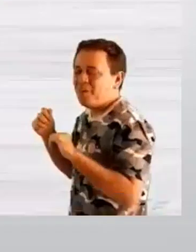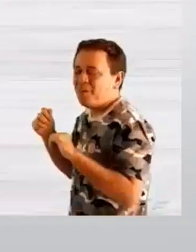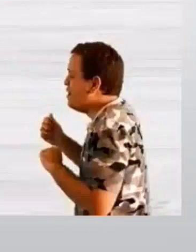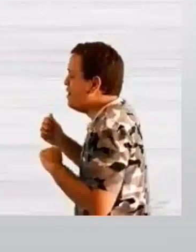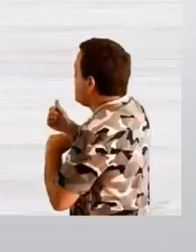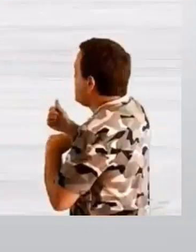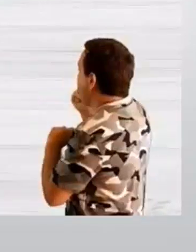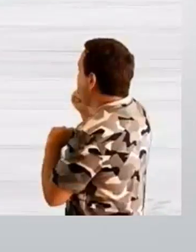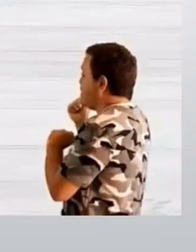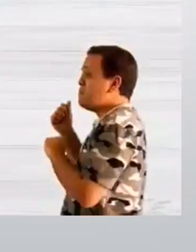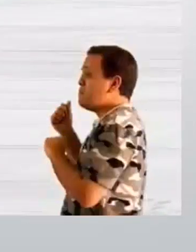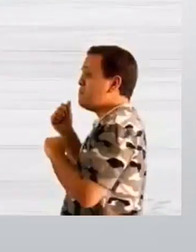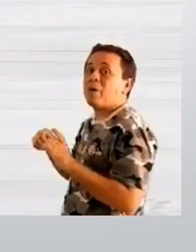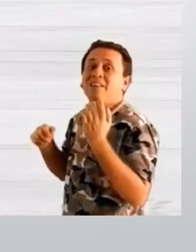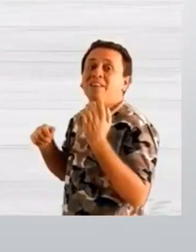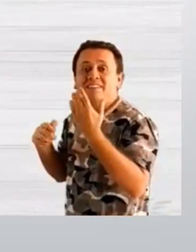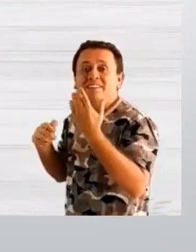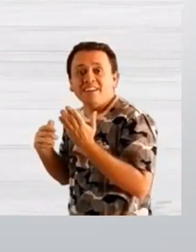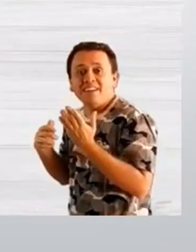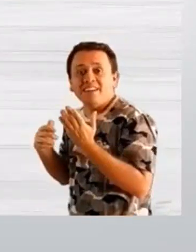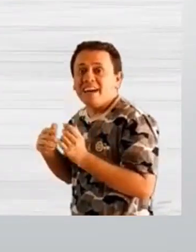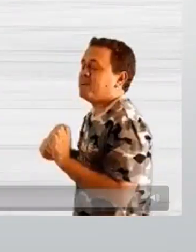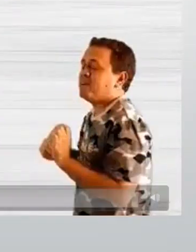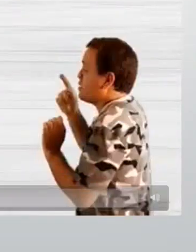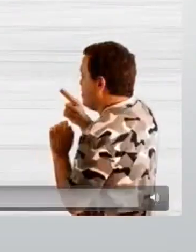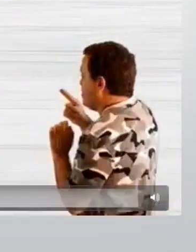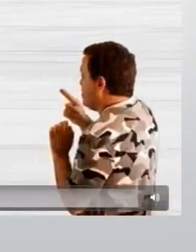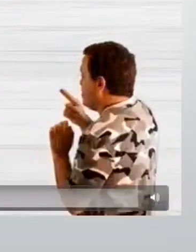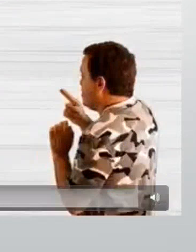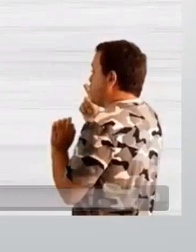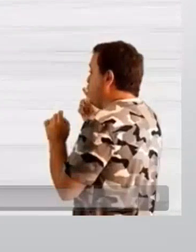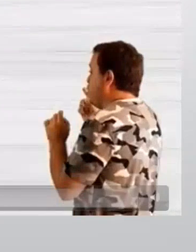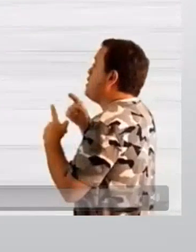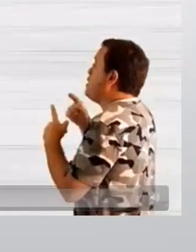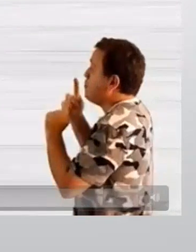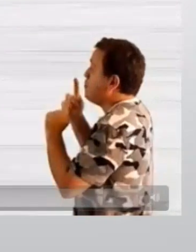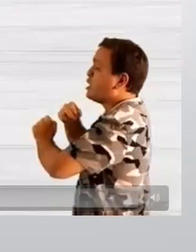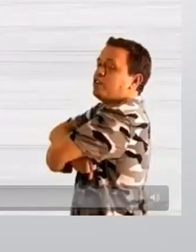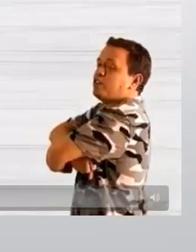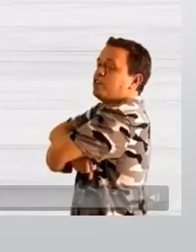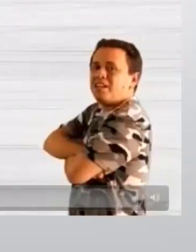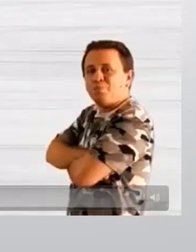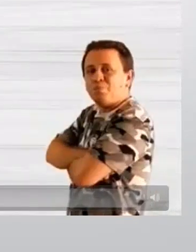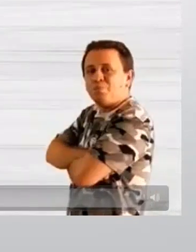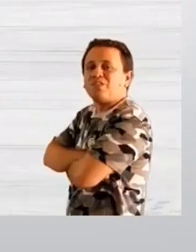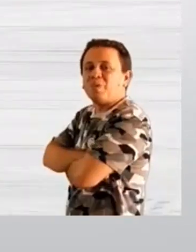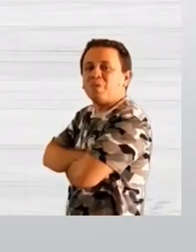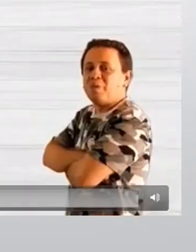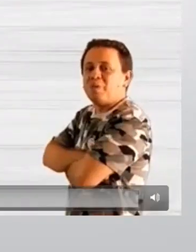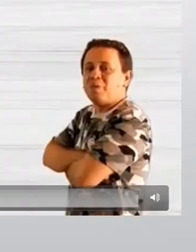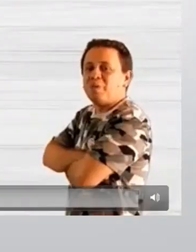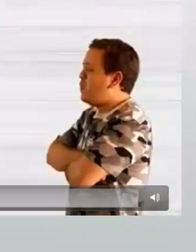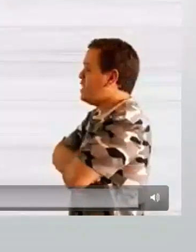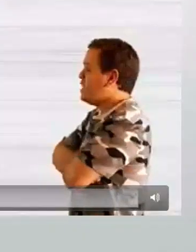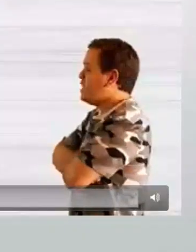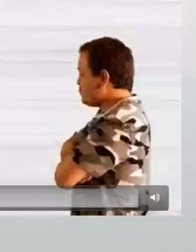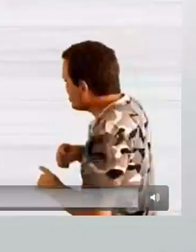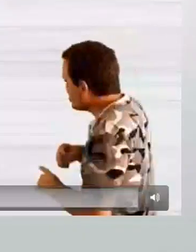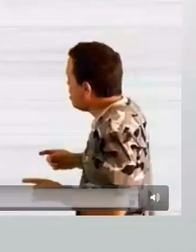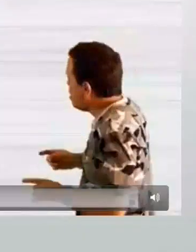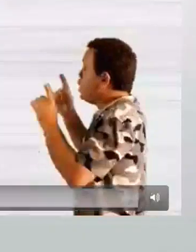metros por segundo. Y luego de un segundo más, ¿cuánto va a ser la velocidad? Va a ser 26 menos 2, 24 metros por segundo.